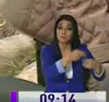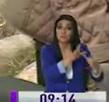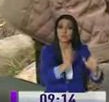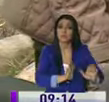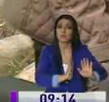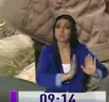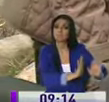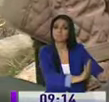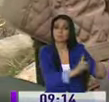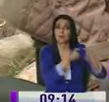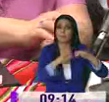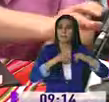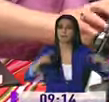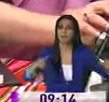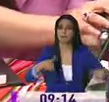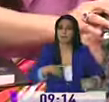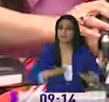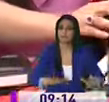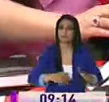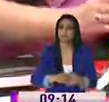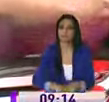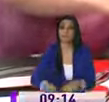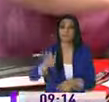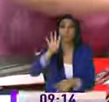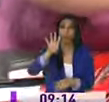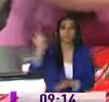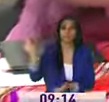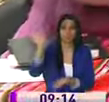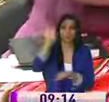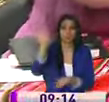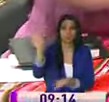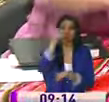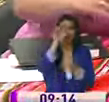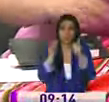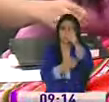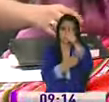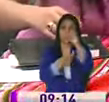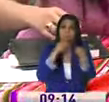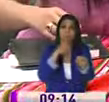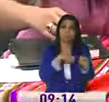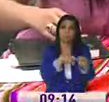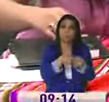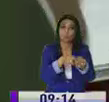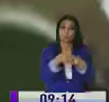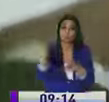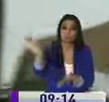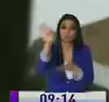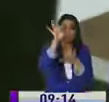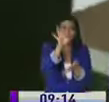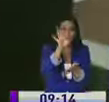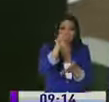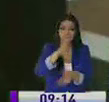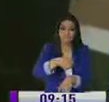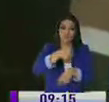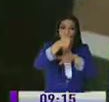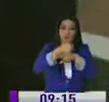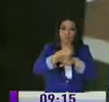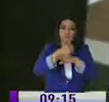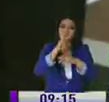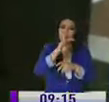ciudadana y control social los cuatro suplentes de adelman que no son cursos para seleccionar las autoridades se han registrado irregularidades